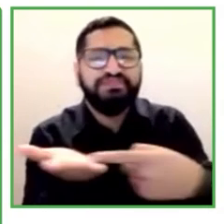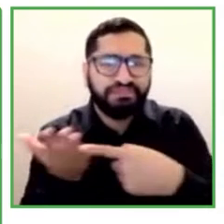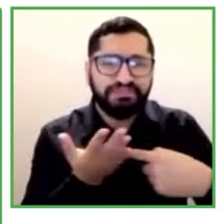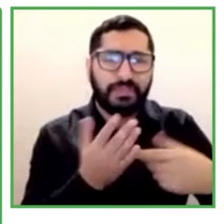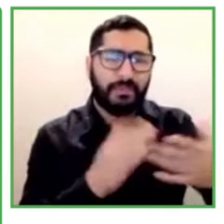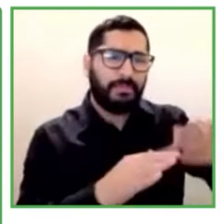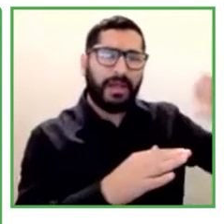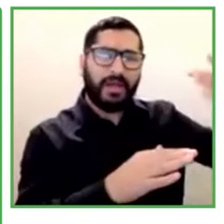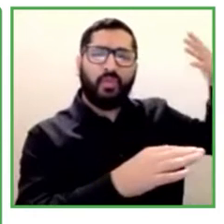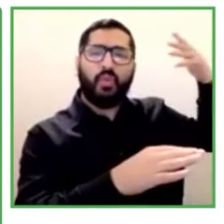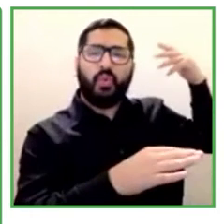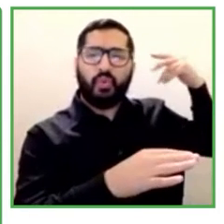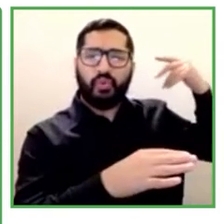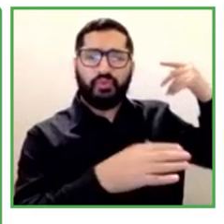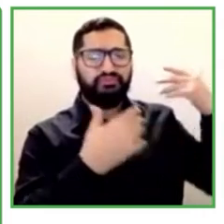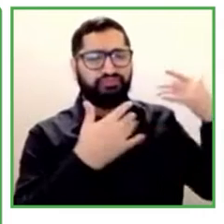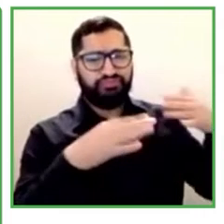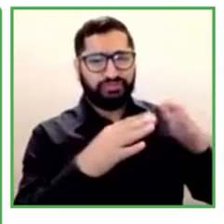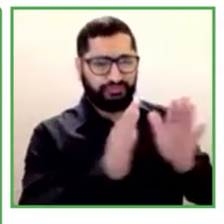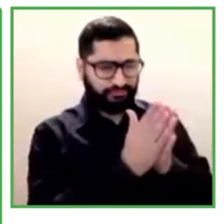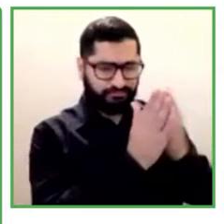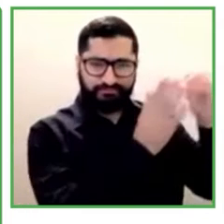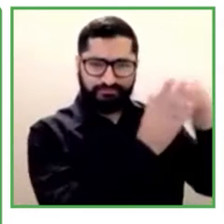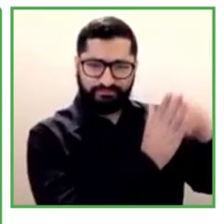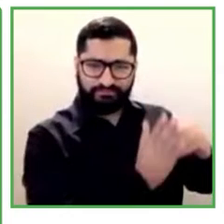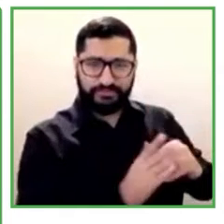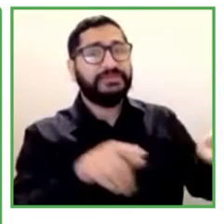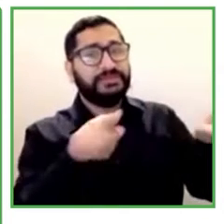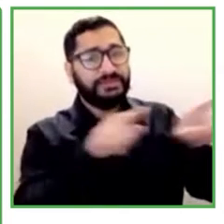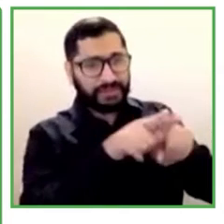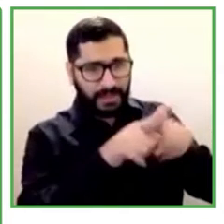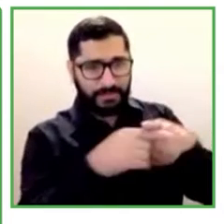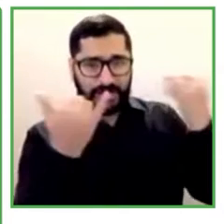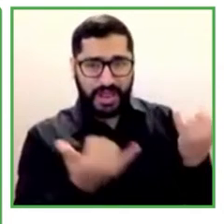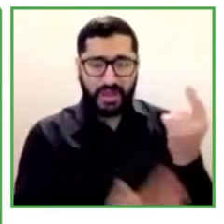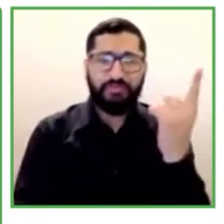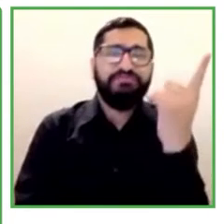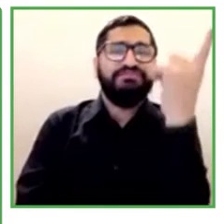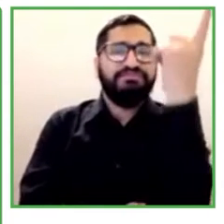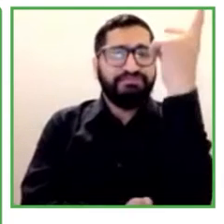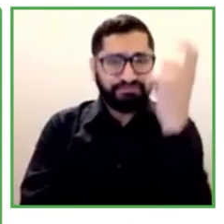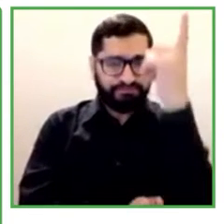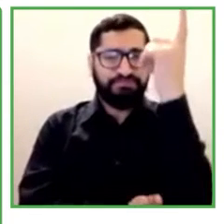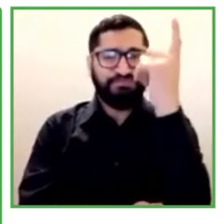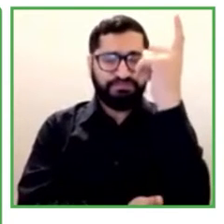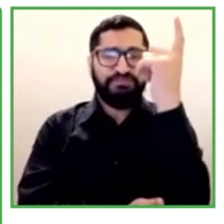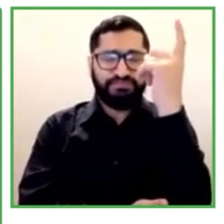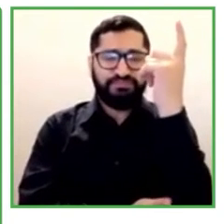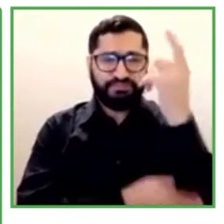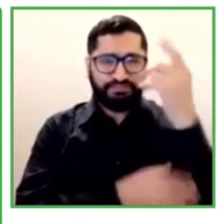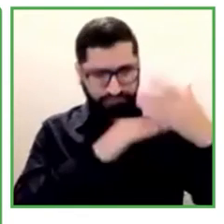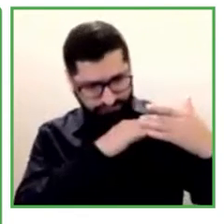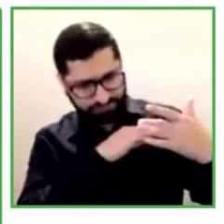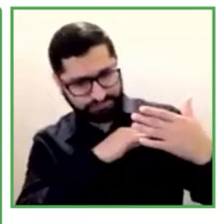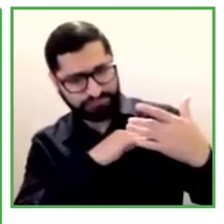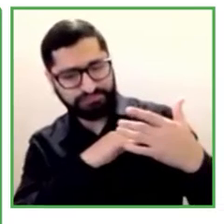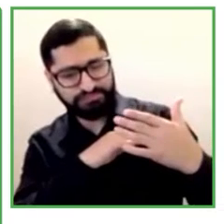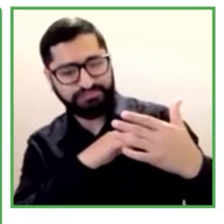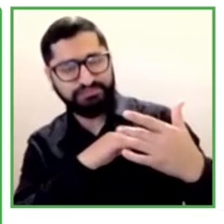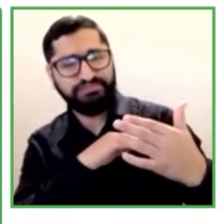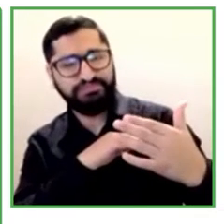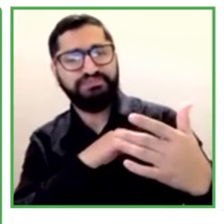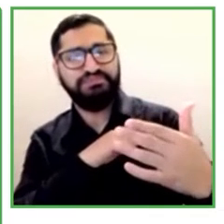con la definición de estos conceptos similares, vamos a hablar de la diversidad y